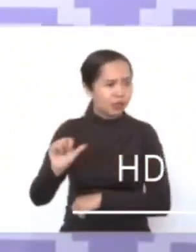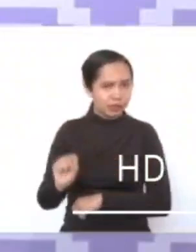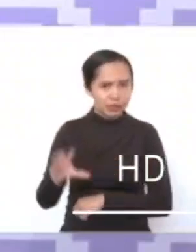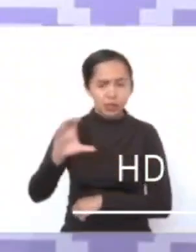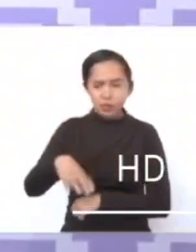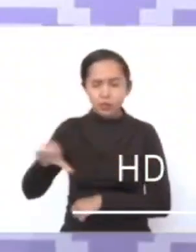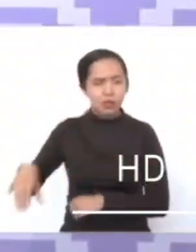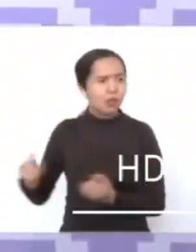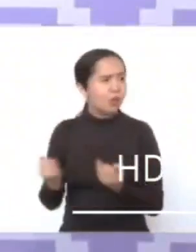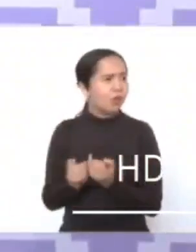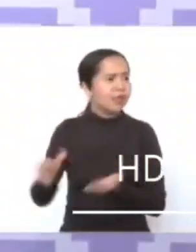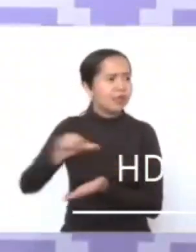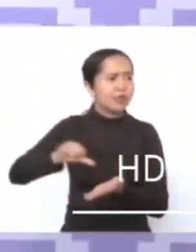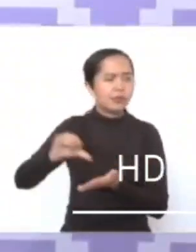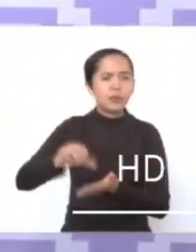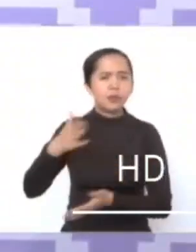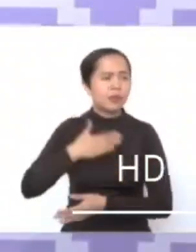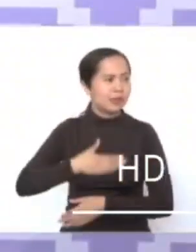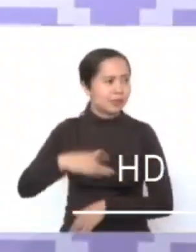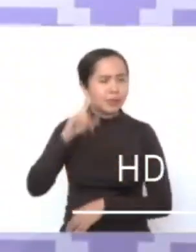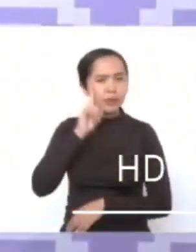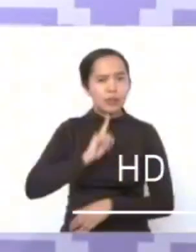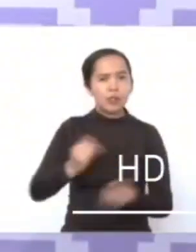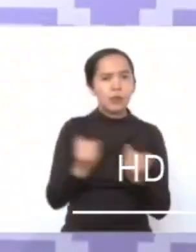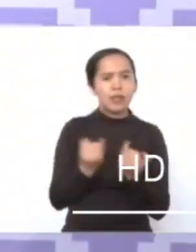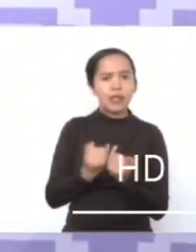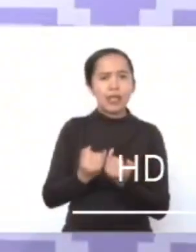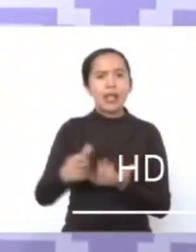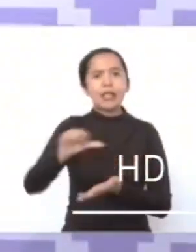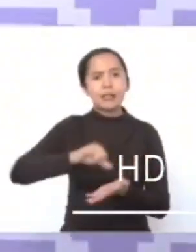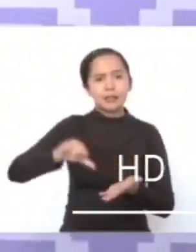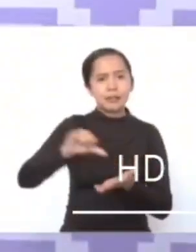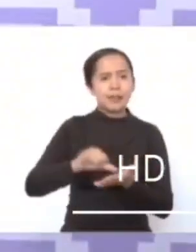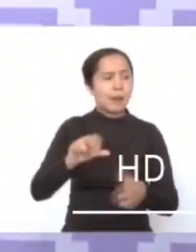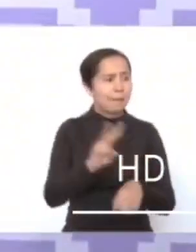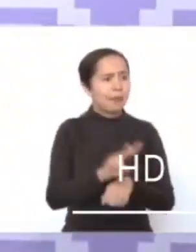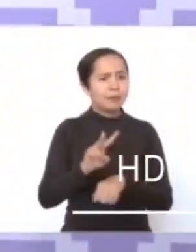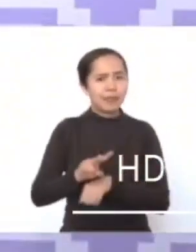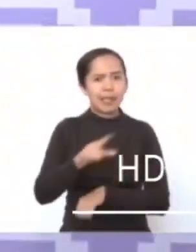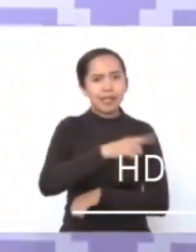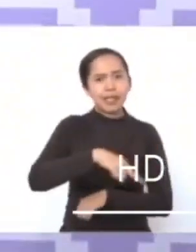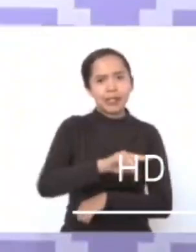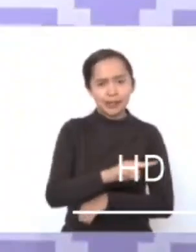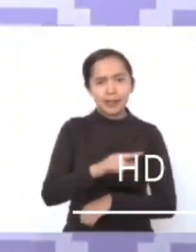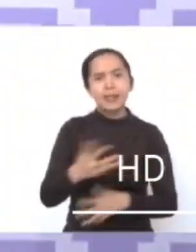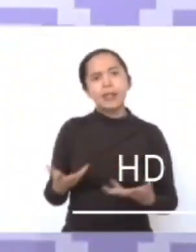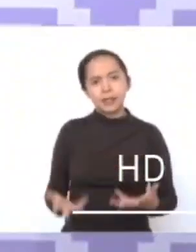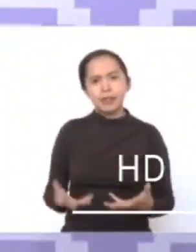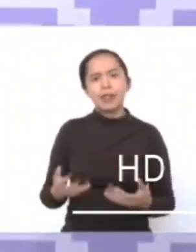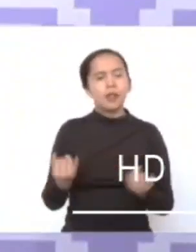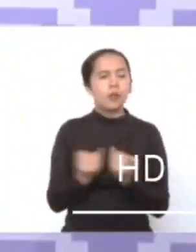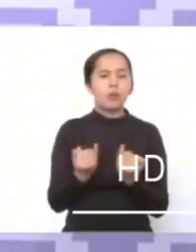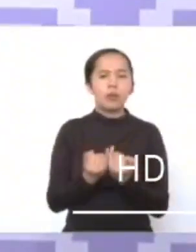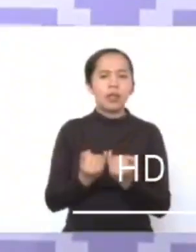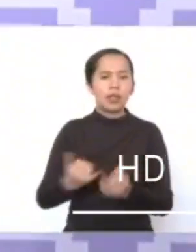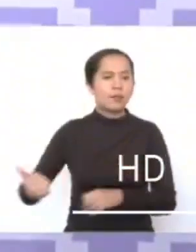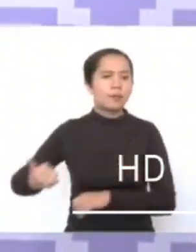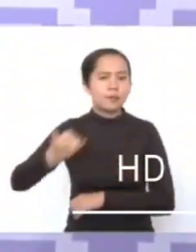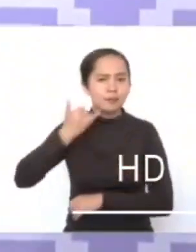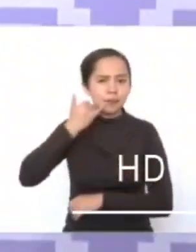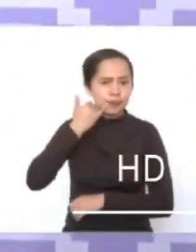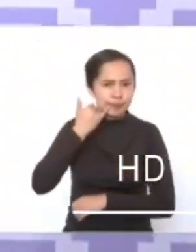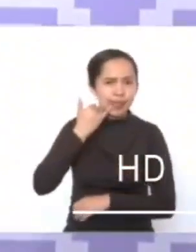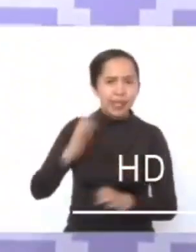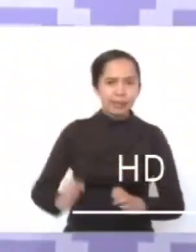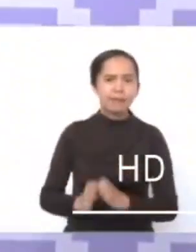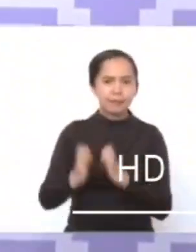centros de justicia para las mujeres, a los centros de atención a víctimas y, por supuesto, que llamen a nuestra línea de